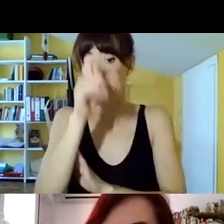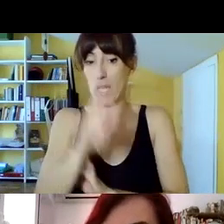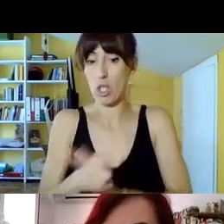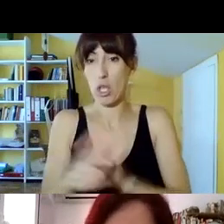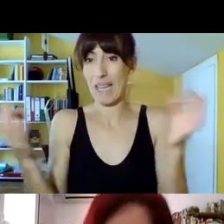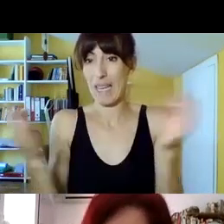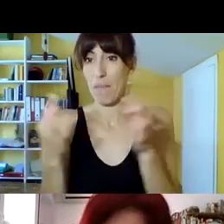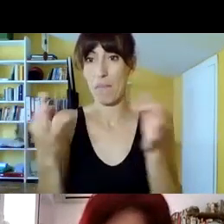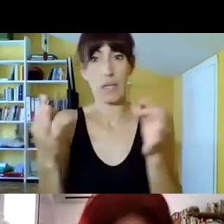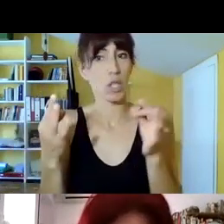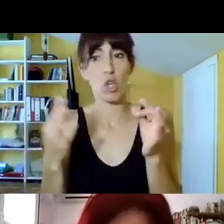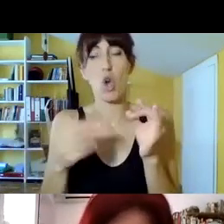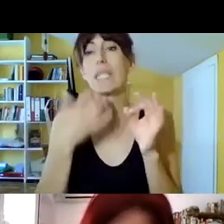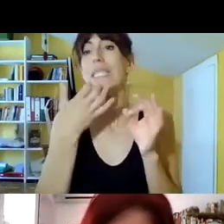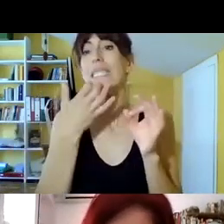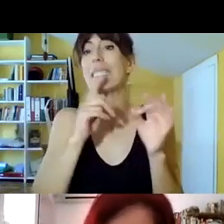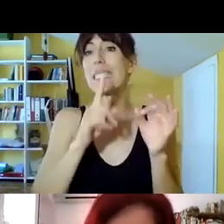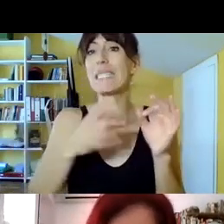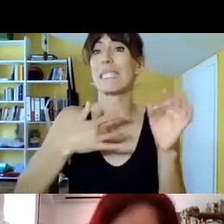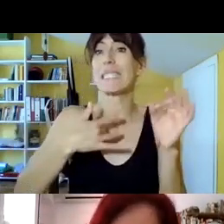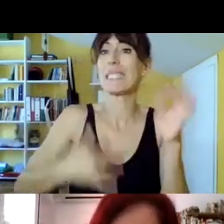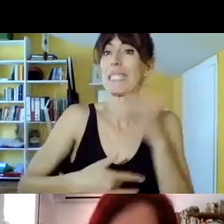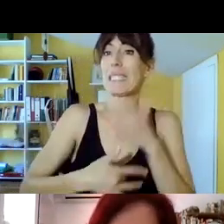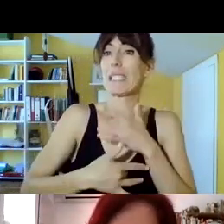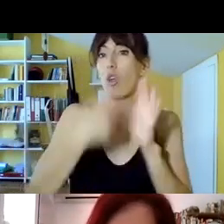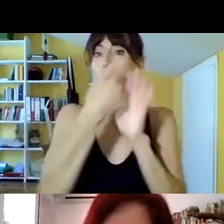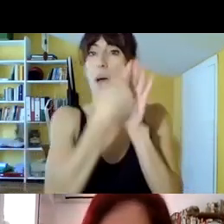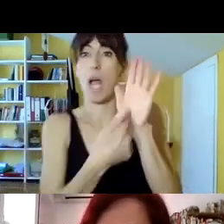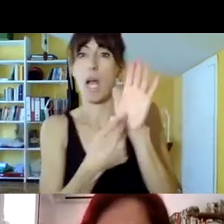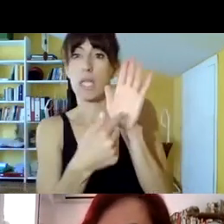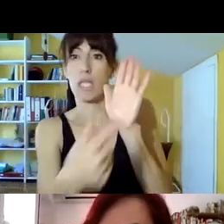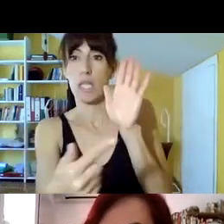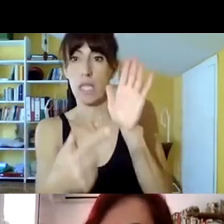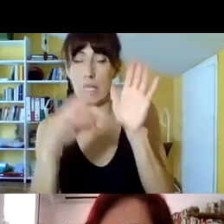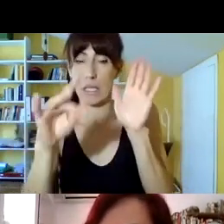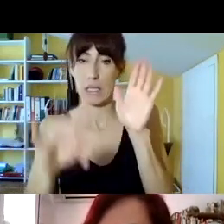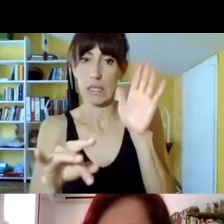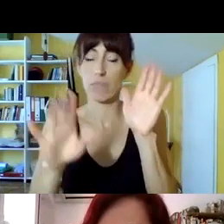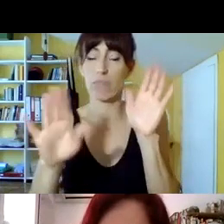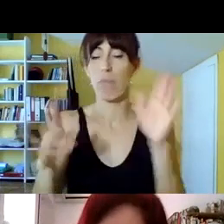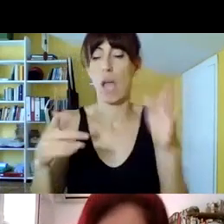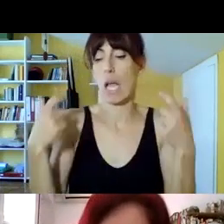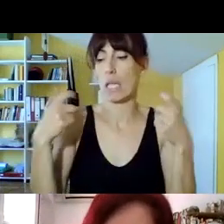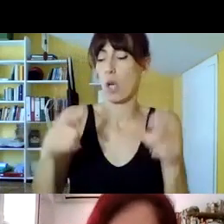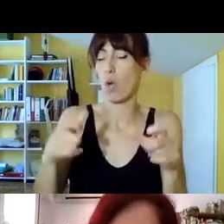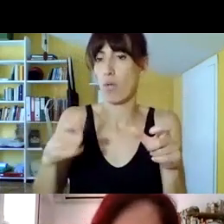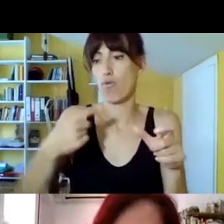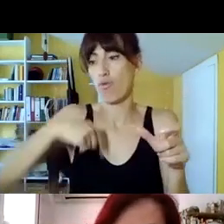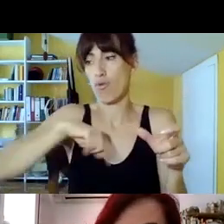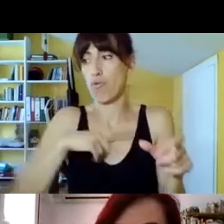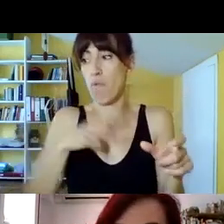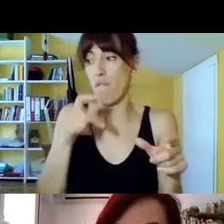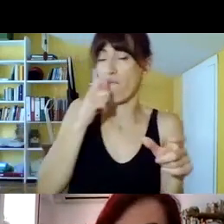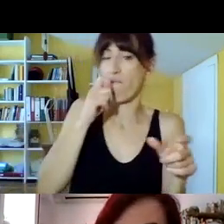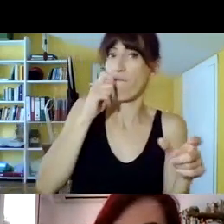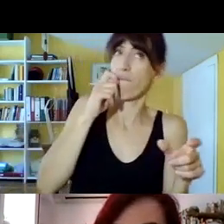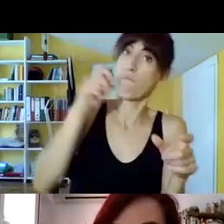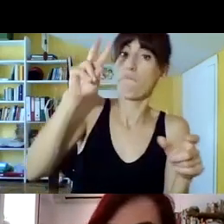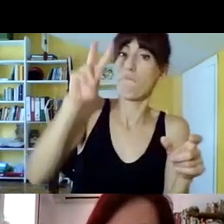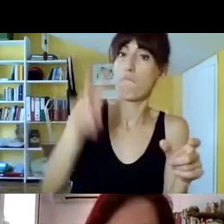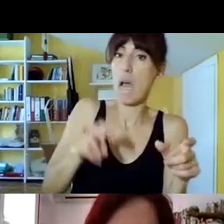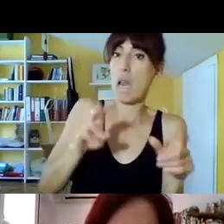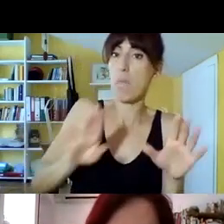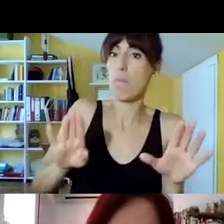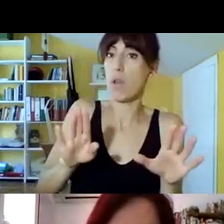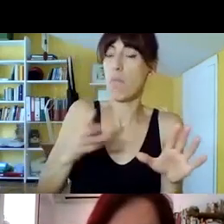que describen los síntomas que tiene la persona, y esto a la hora de categorizar nos puede a nosotros servir, pero no